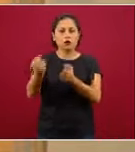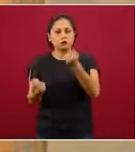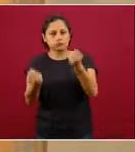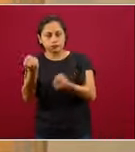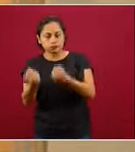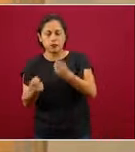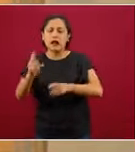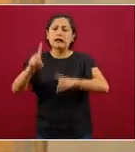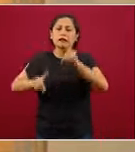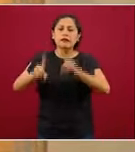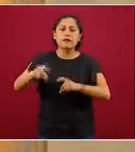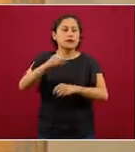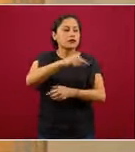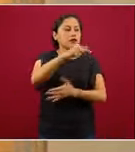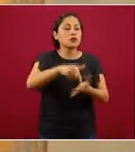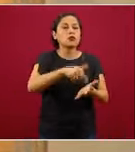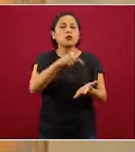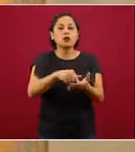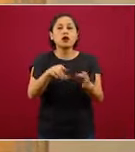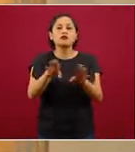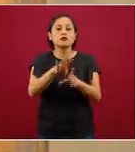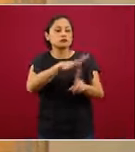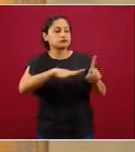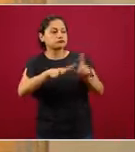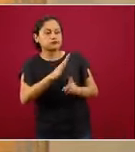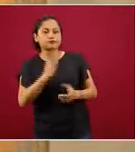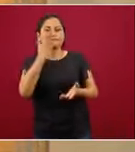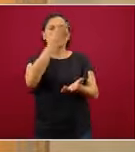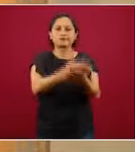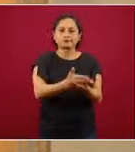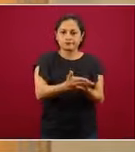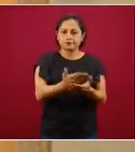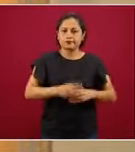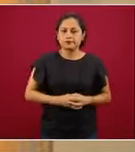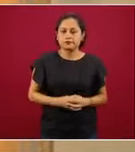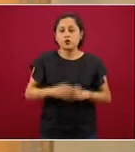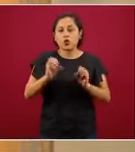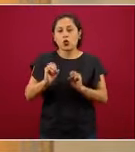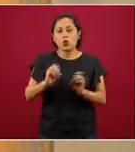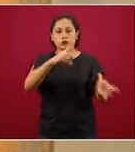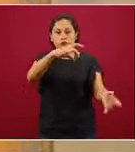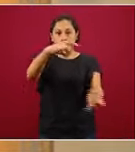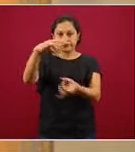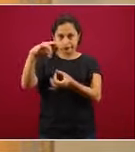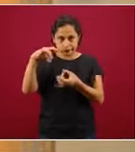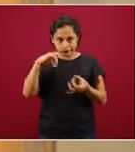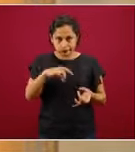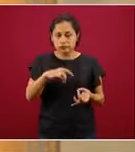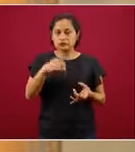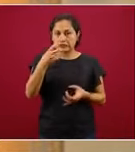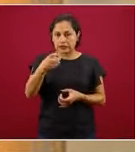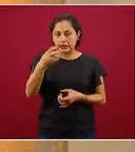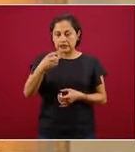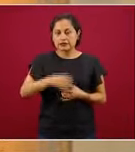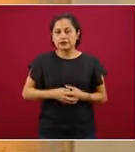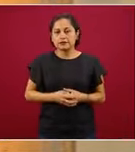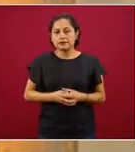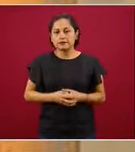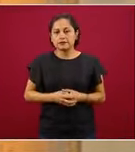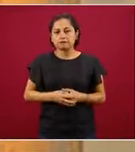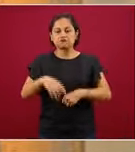características geográficas donde se encuentra, o la georreferencia, es decir, la isócrona, en donde pueden tener